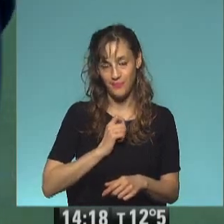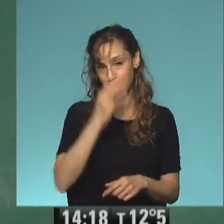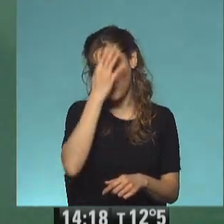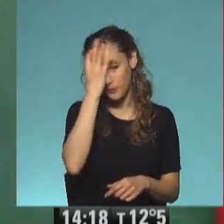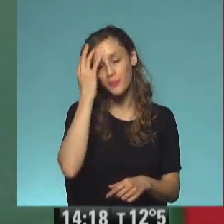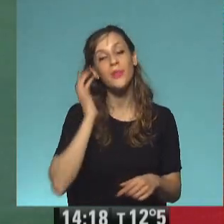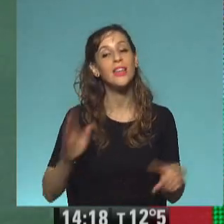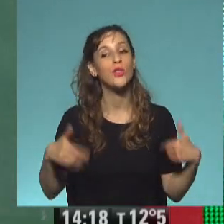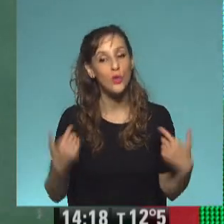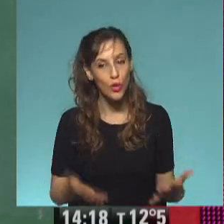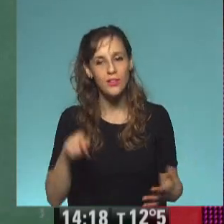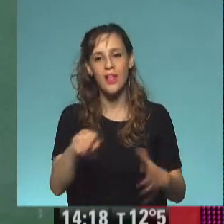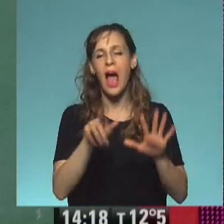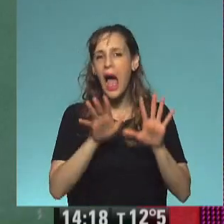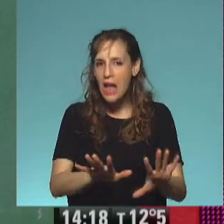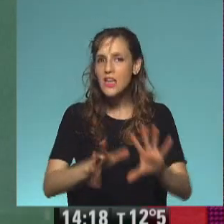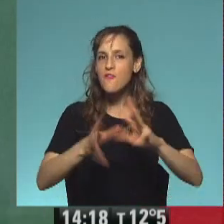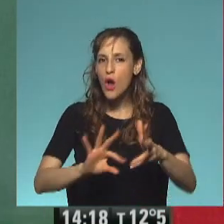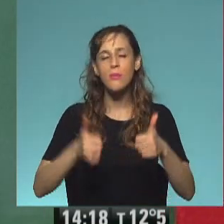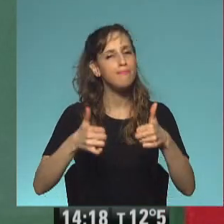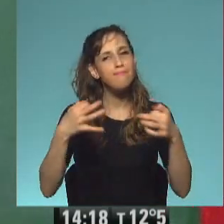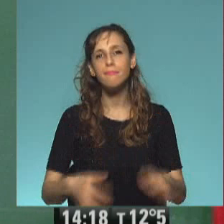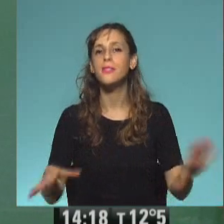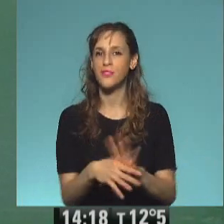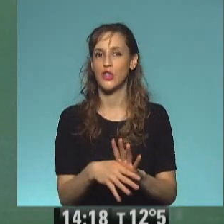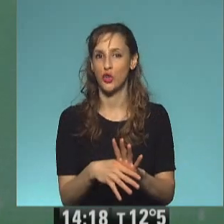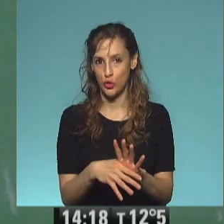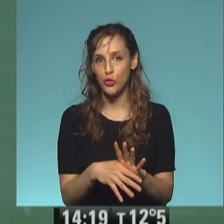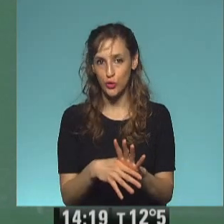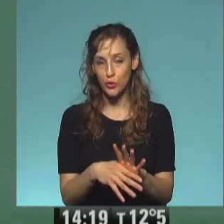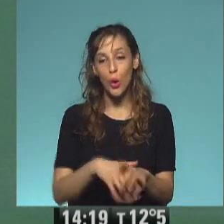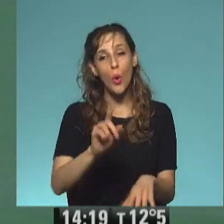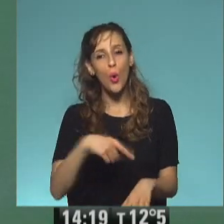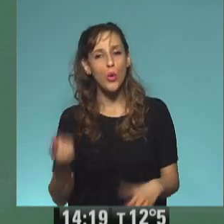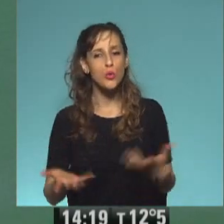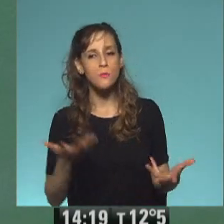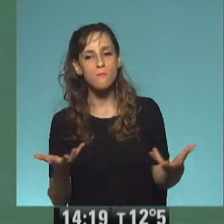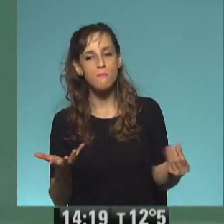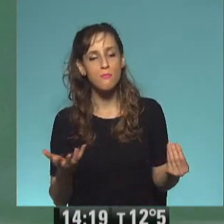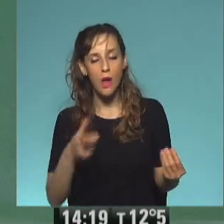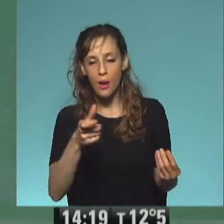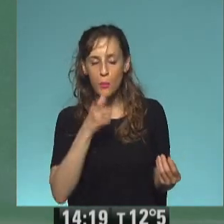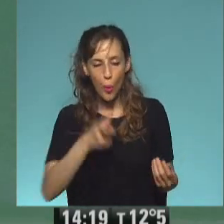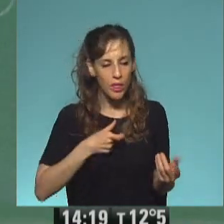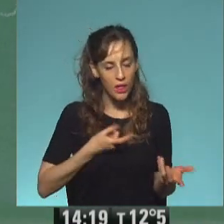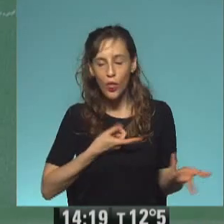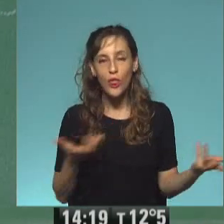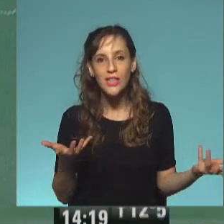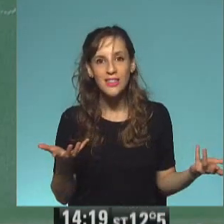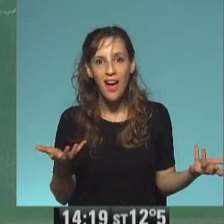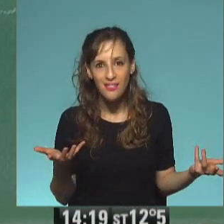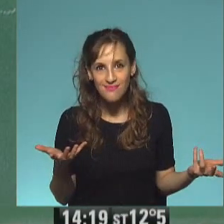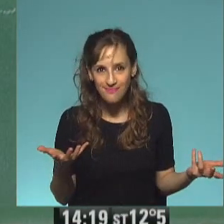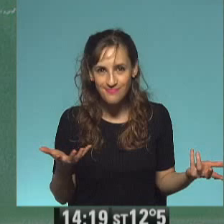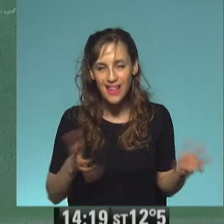Entonces, todas estas maneras de resolver están bien. Y en todas hay que buscar dónde entonces está la respuesta al problema que estoy tratando